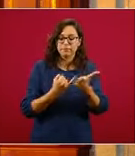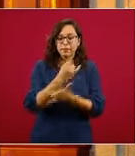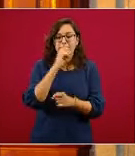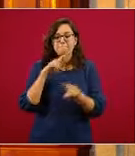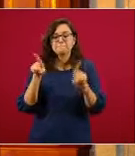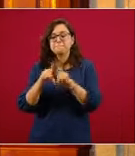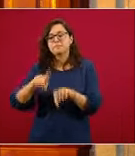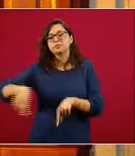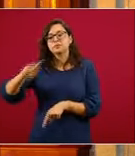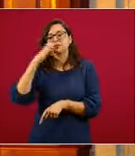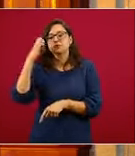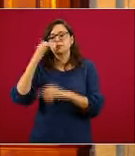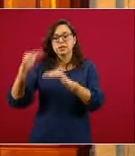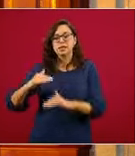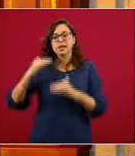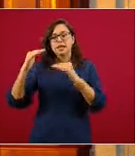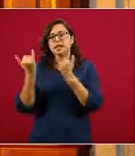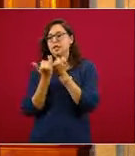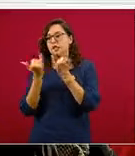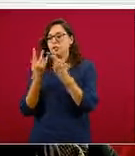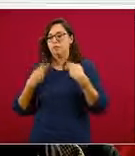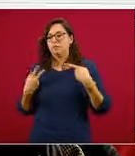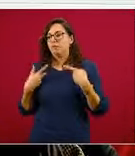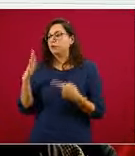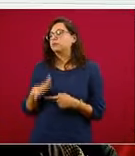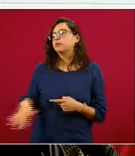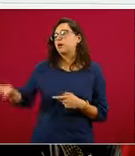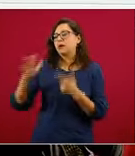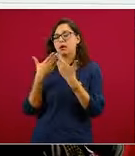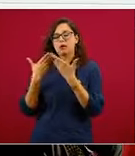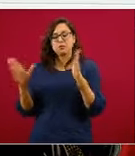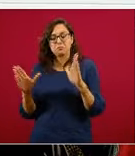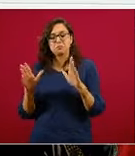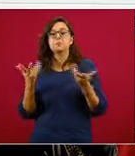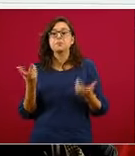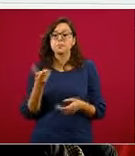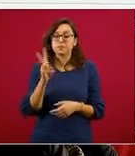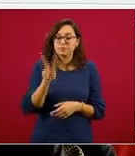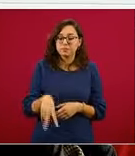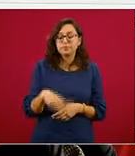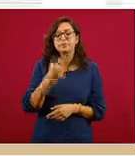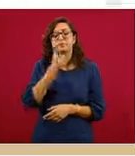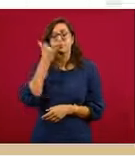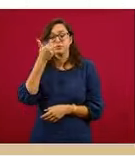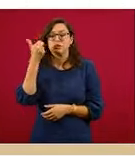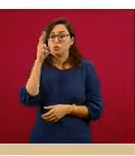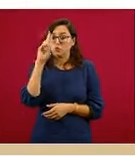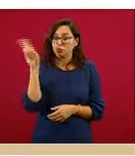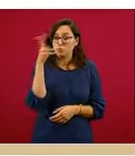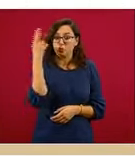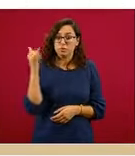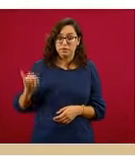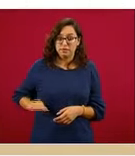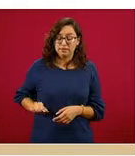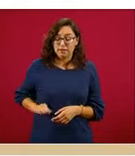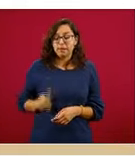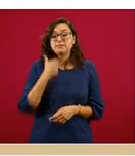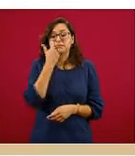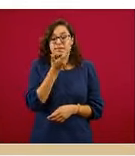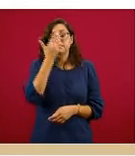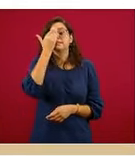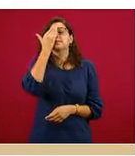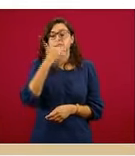los investigadores y también al público en general. Hemos encontrado mucho interés por parte de estudiantes universitarios para tener este tipo de